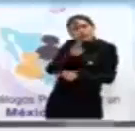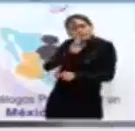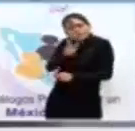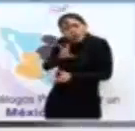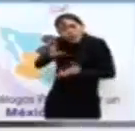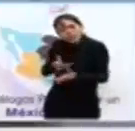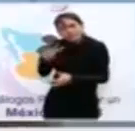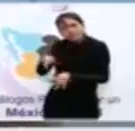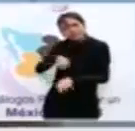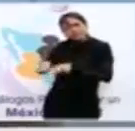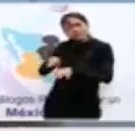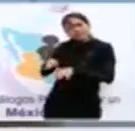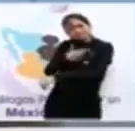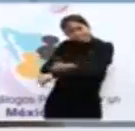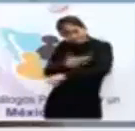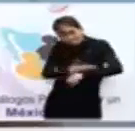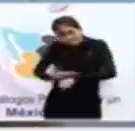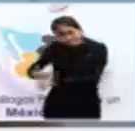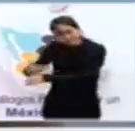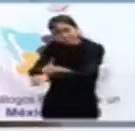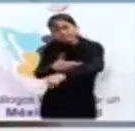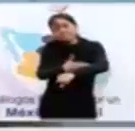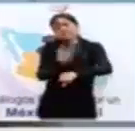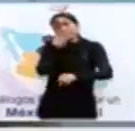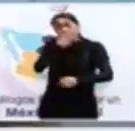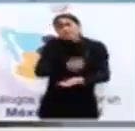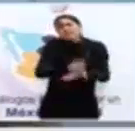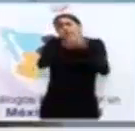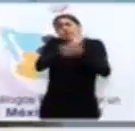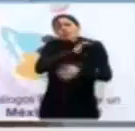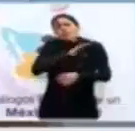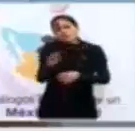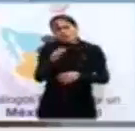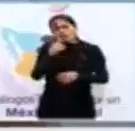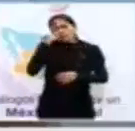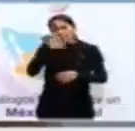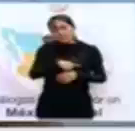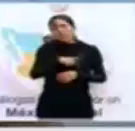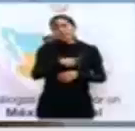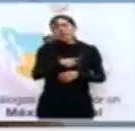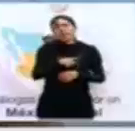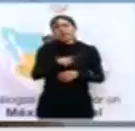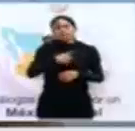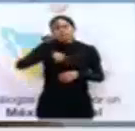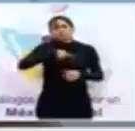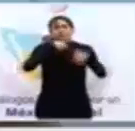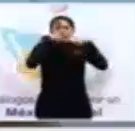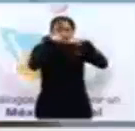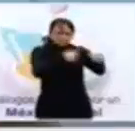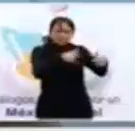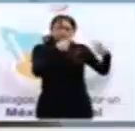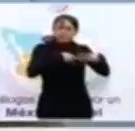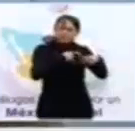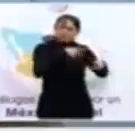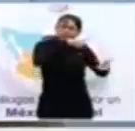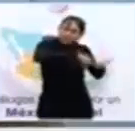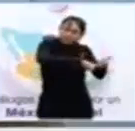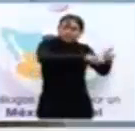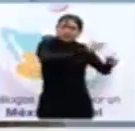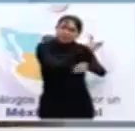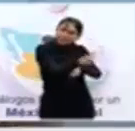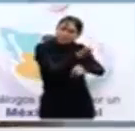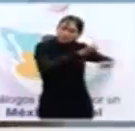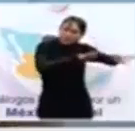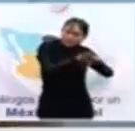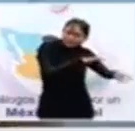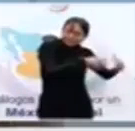que ayudarían a empezar a generar la atención a los productores en dos elementos centrales. No